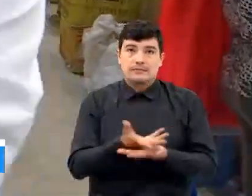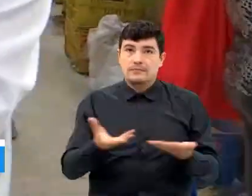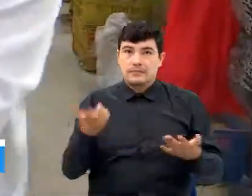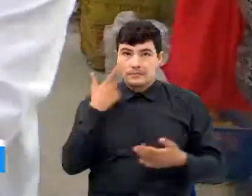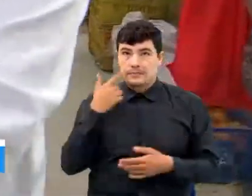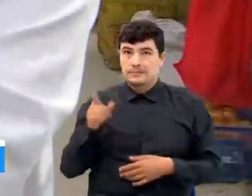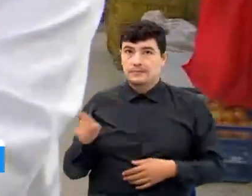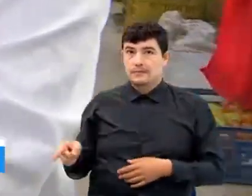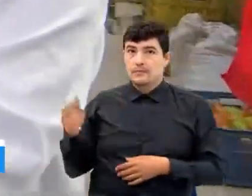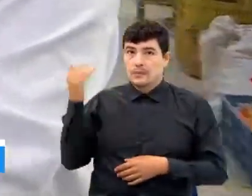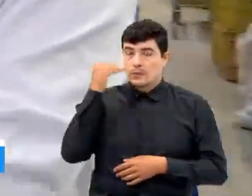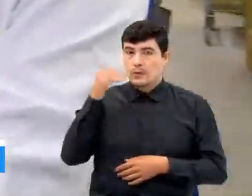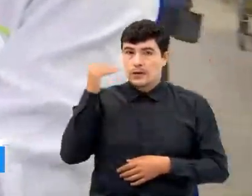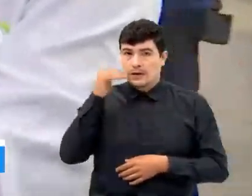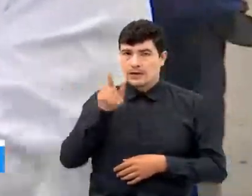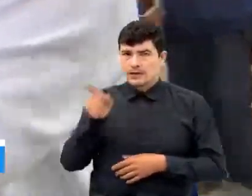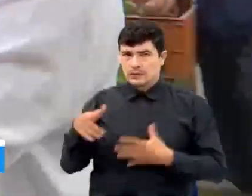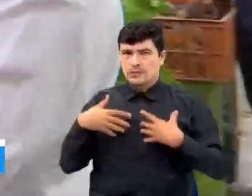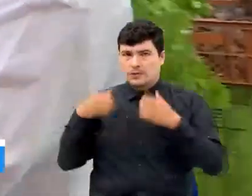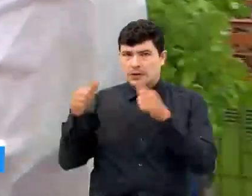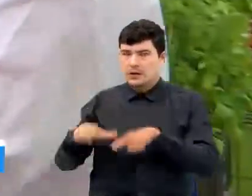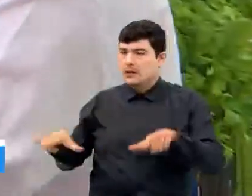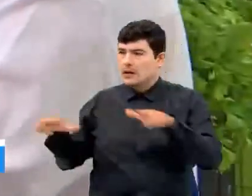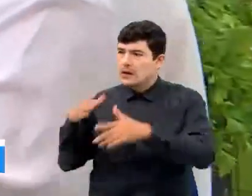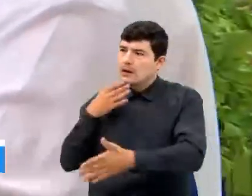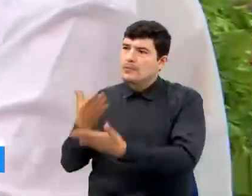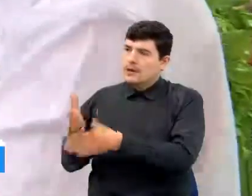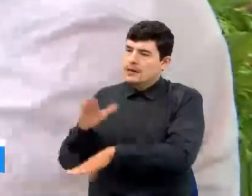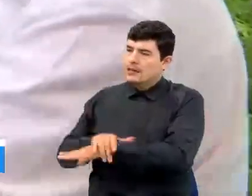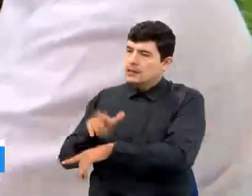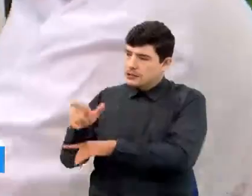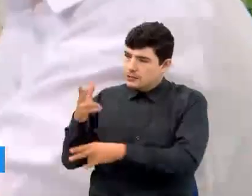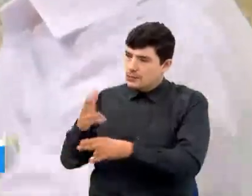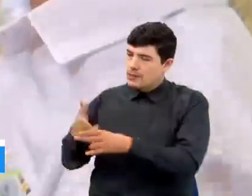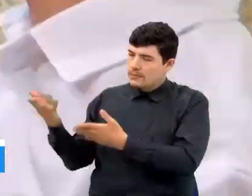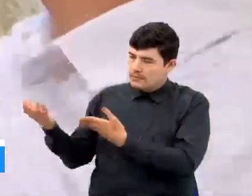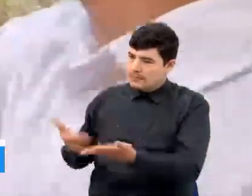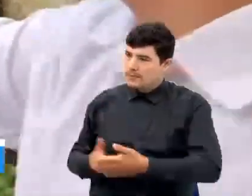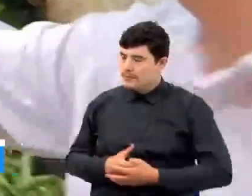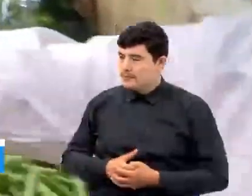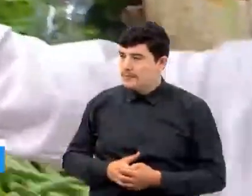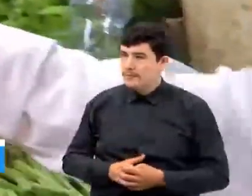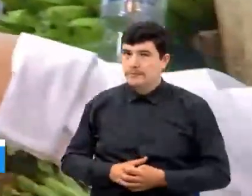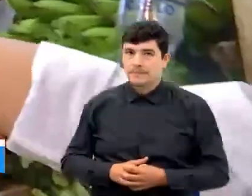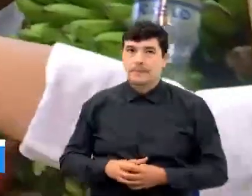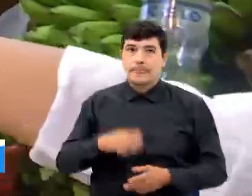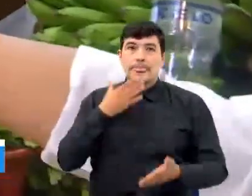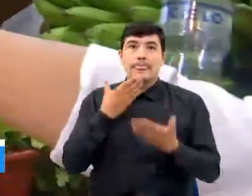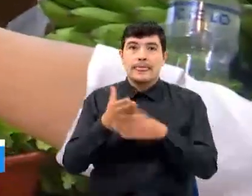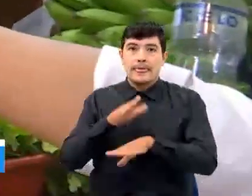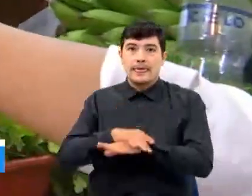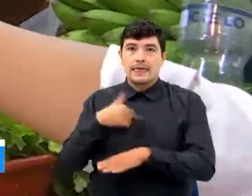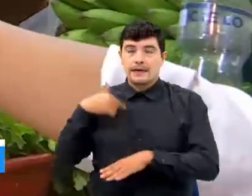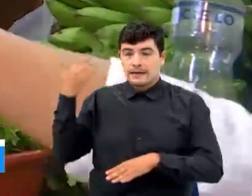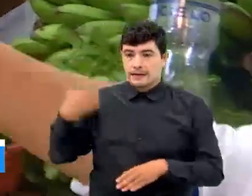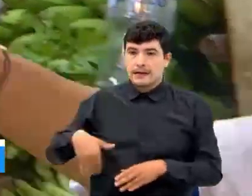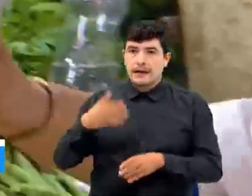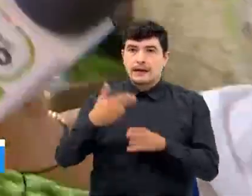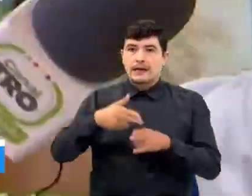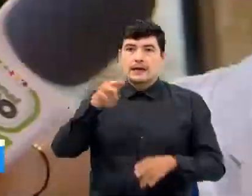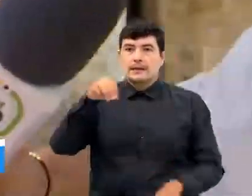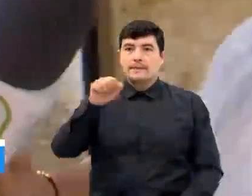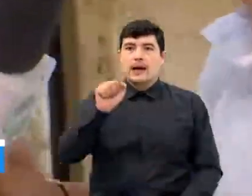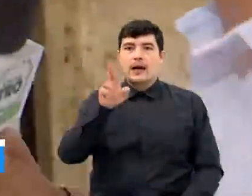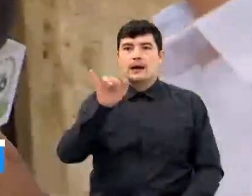una de las propietarias de uno de los locales. Buenas tardes, me va a regalar por favor su nombre. Bienvenida a Oriente Noticias. Hola, mijo, buenas tardes. María Eugenia Rivero. Doña María